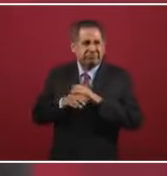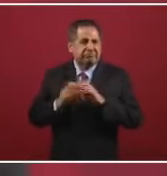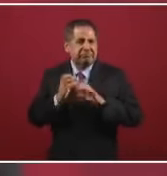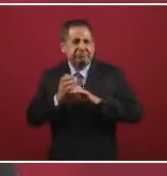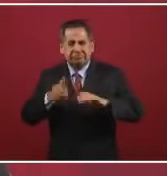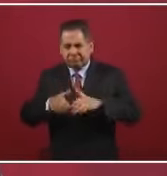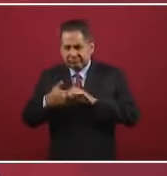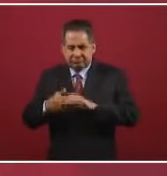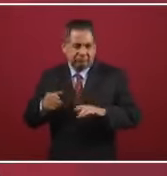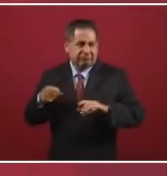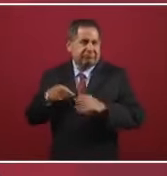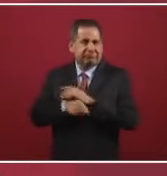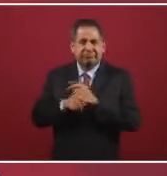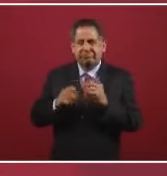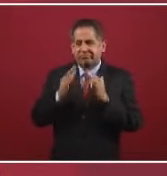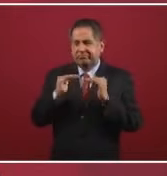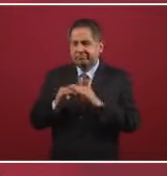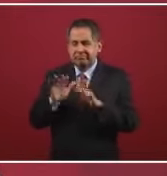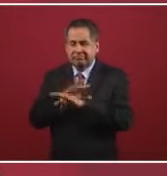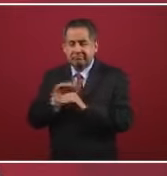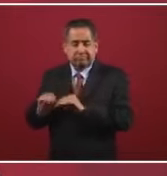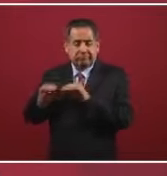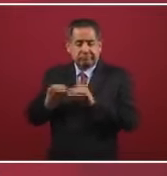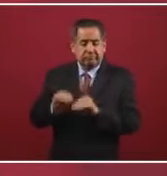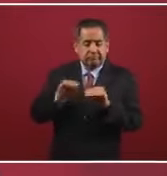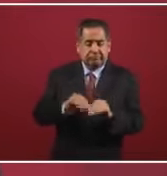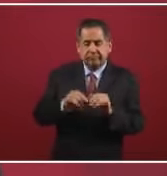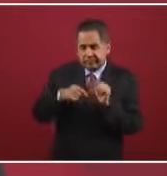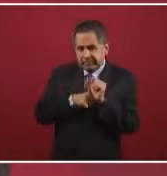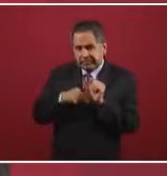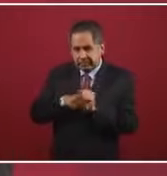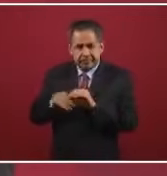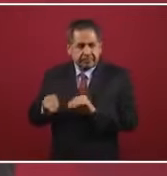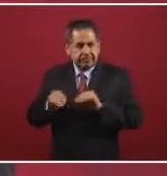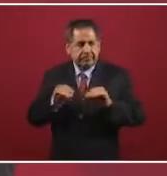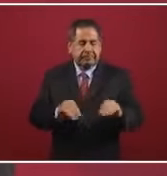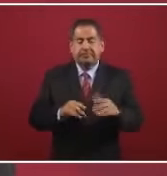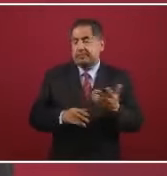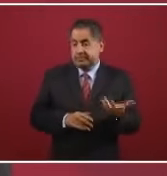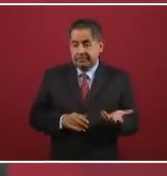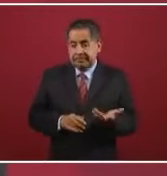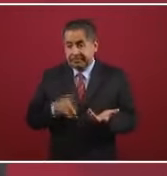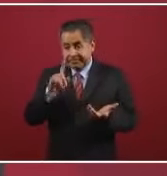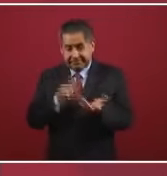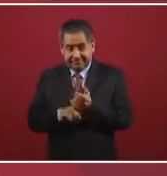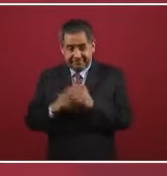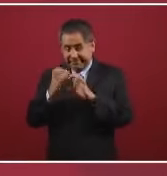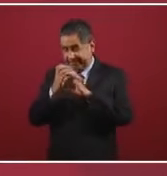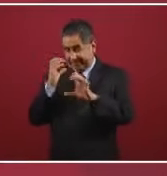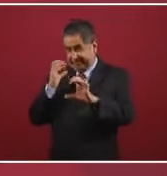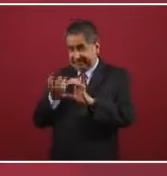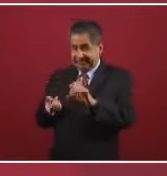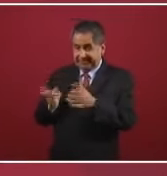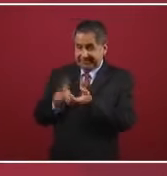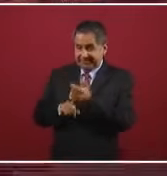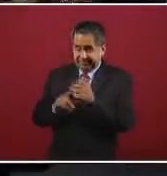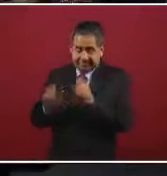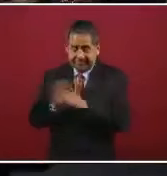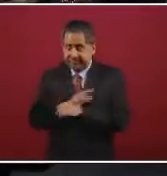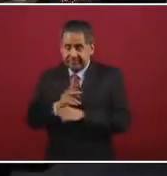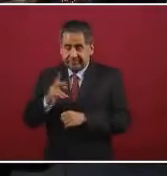trailers, las casas de refugio para ocultarlos, pero sobre todo lo que más nos preocupa es que en el transporte podamos tener una